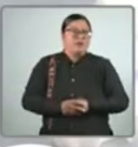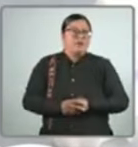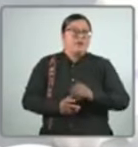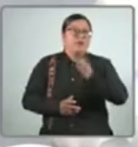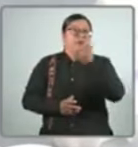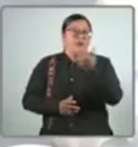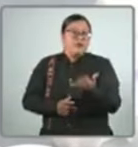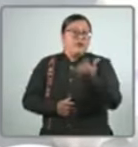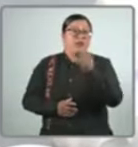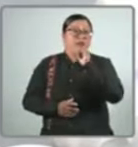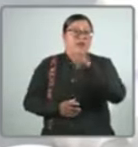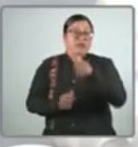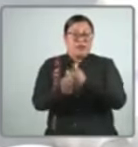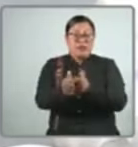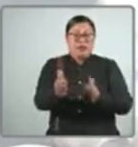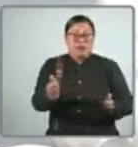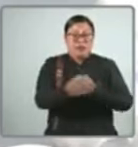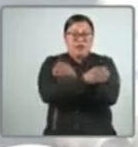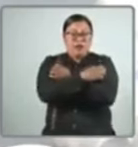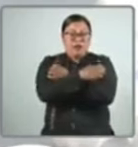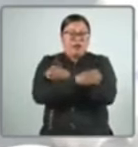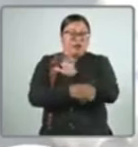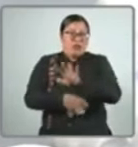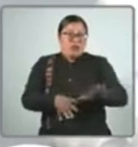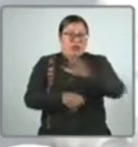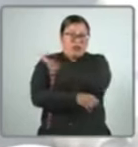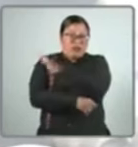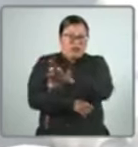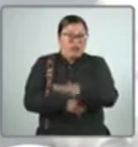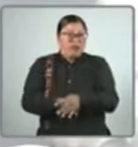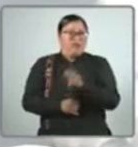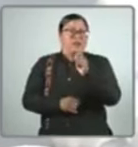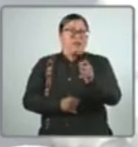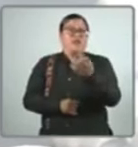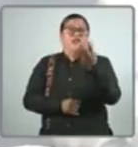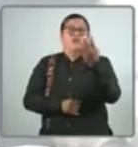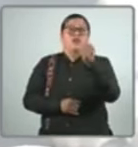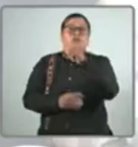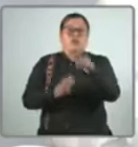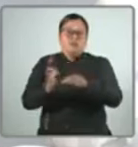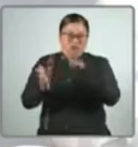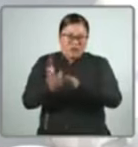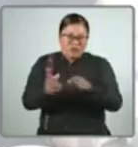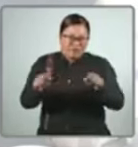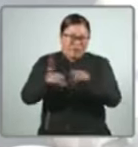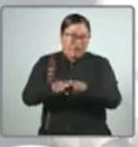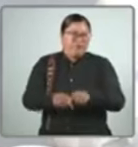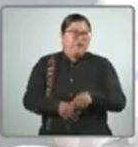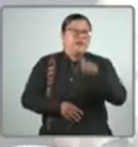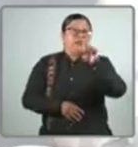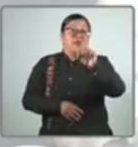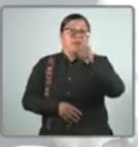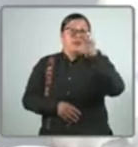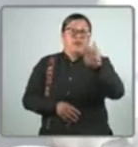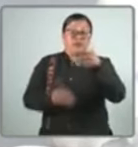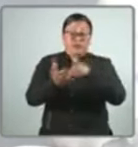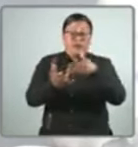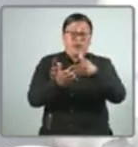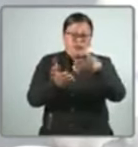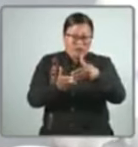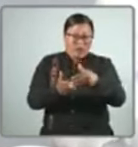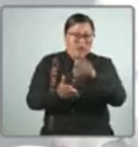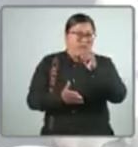en el rezago educativo general tenemos el noveno lugar igual. De 27 millones,